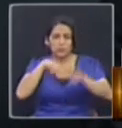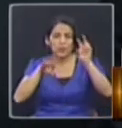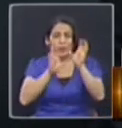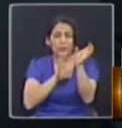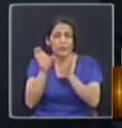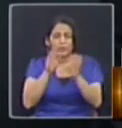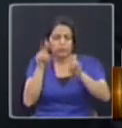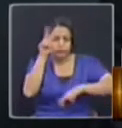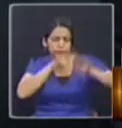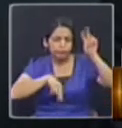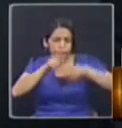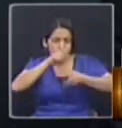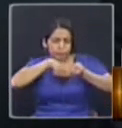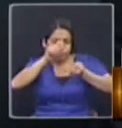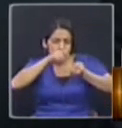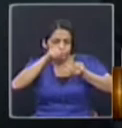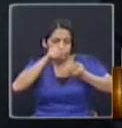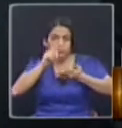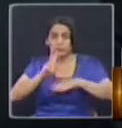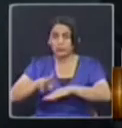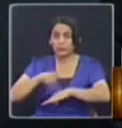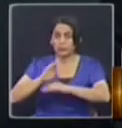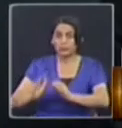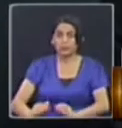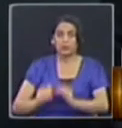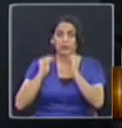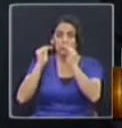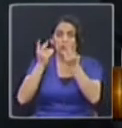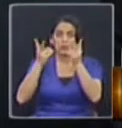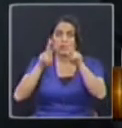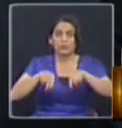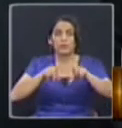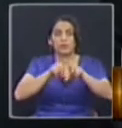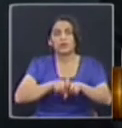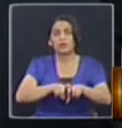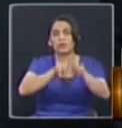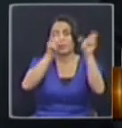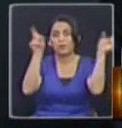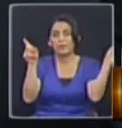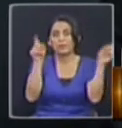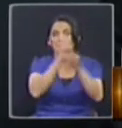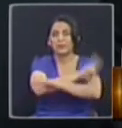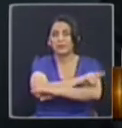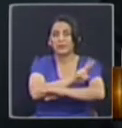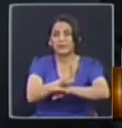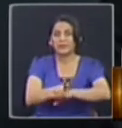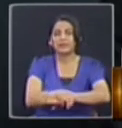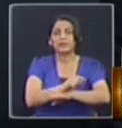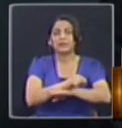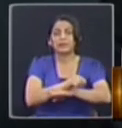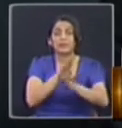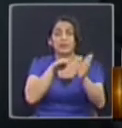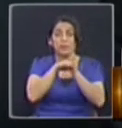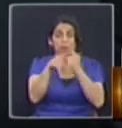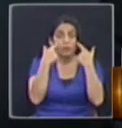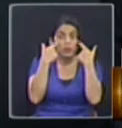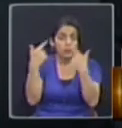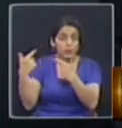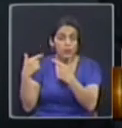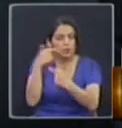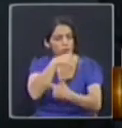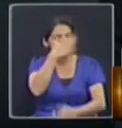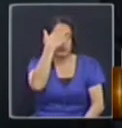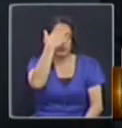que igualmente el comunicado de la Superintendencia de Bancos al público en general ha sido precisamente de llamar